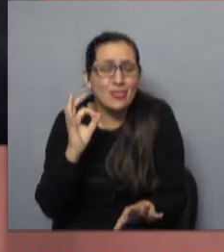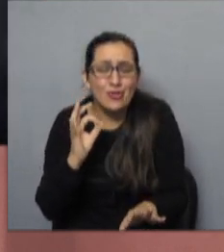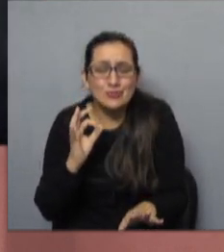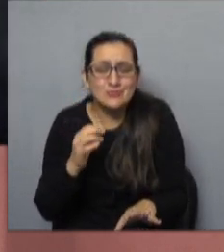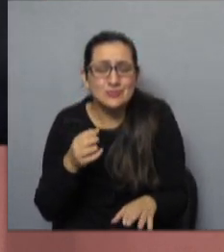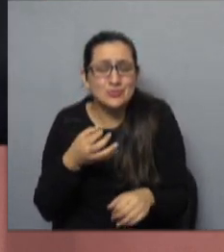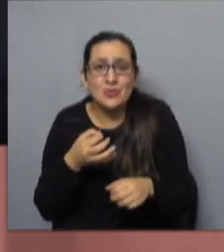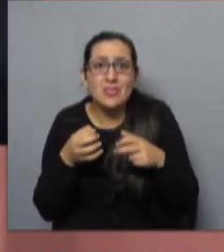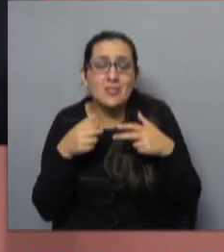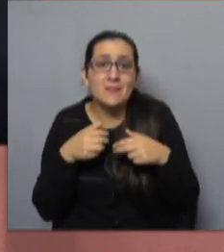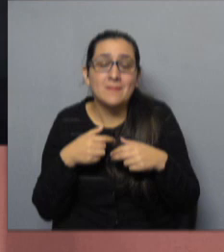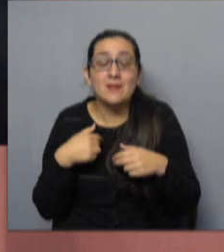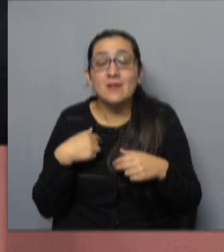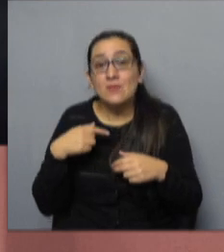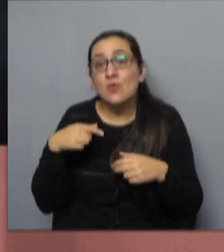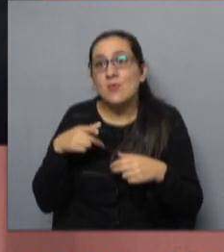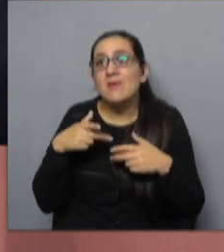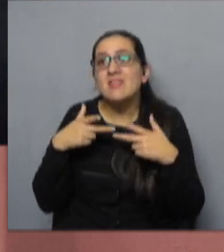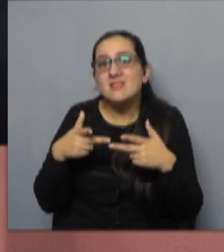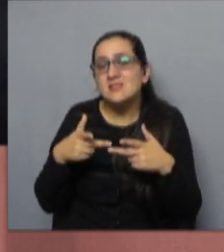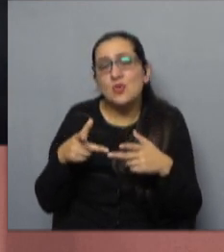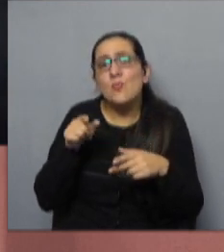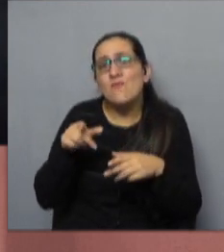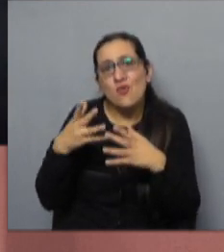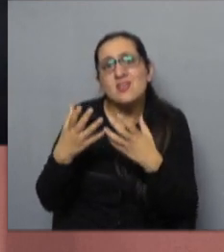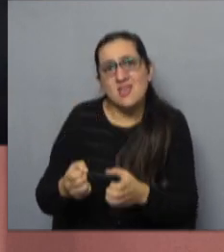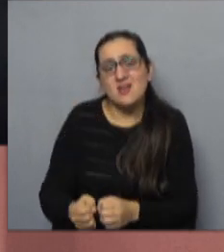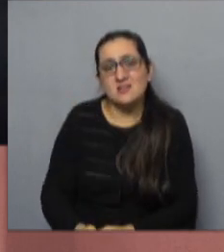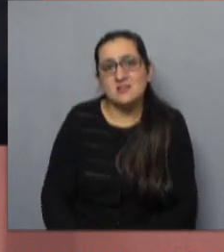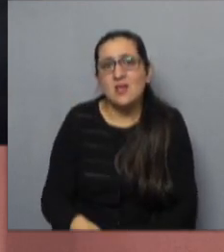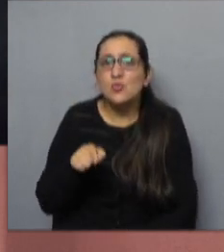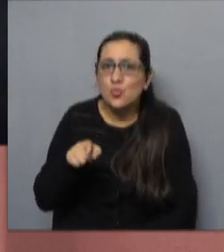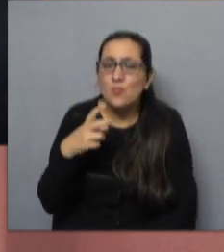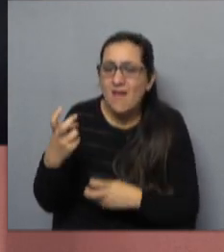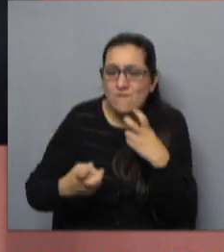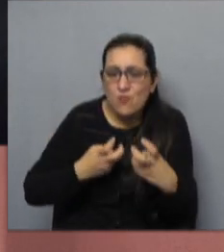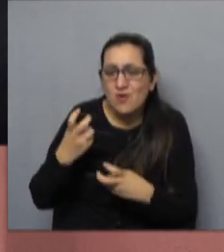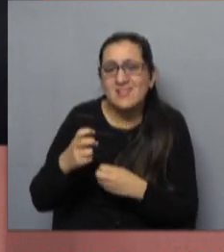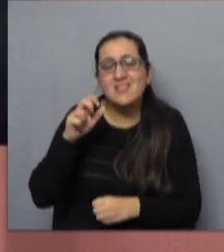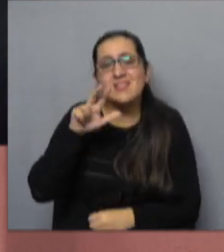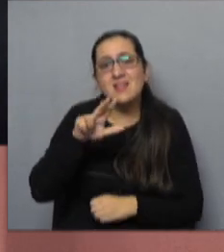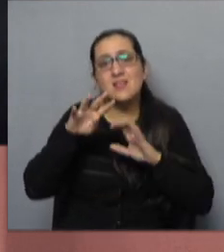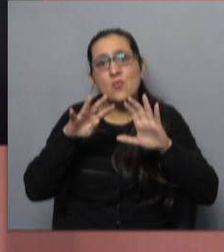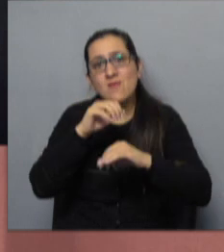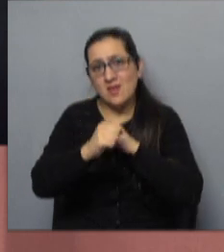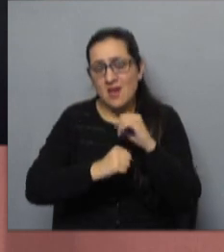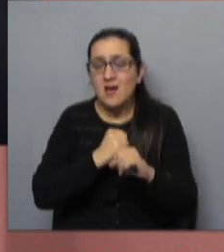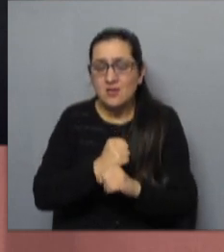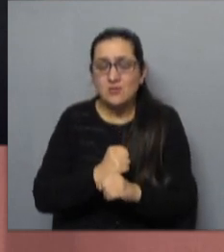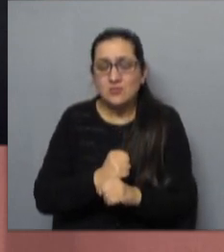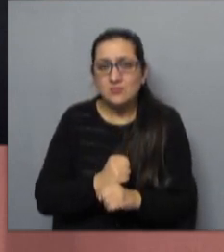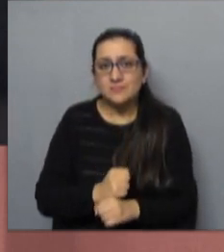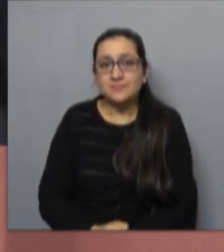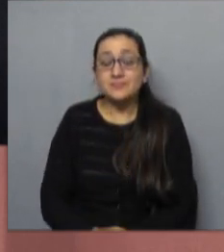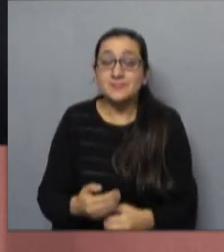llamas? Y me dice, vos me podés llamar como quieras. Me buscaste 39 años. Y